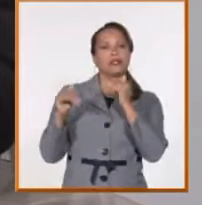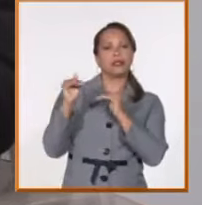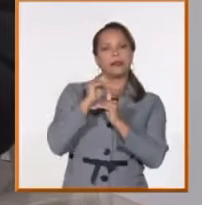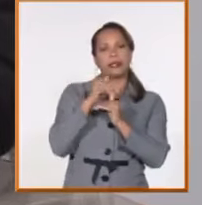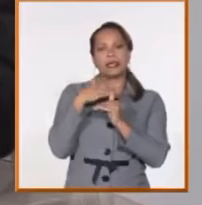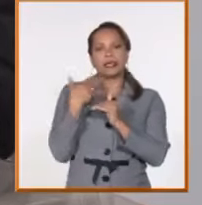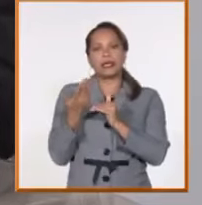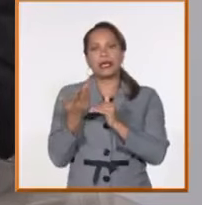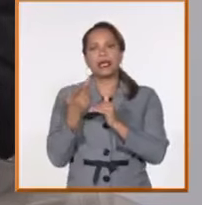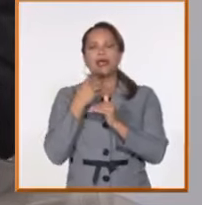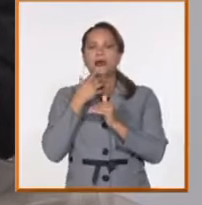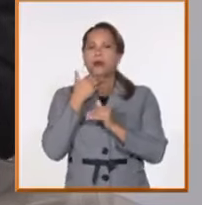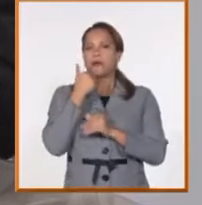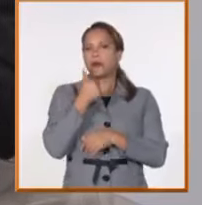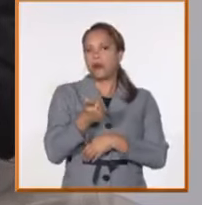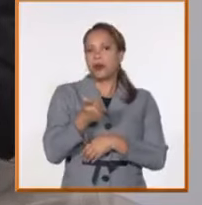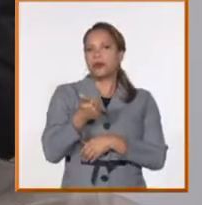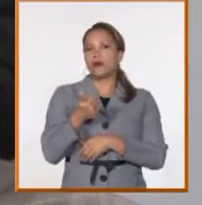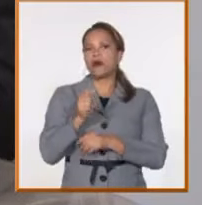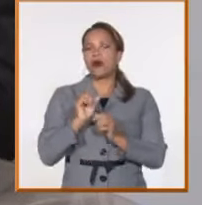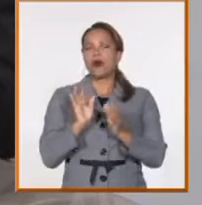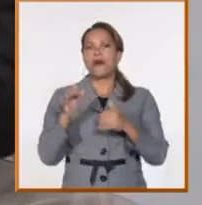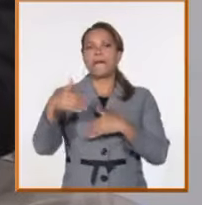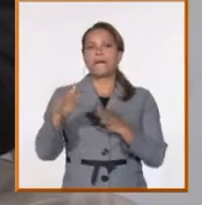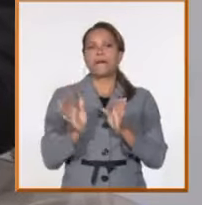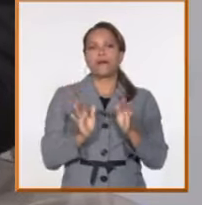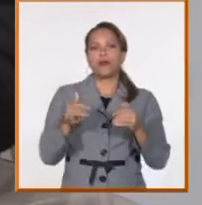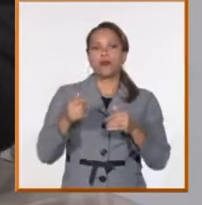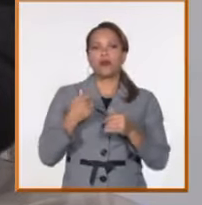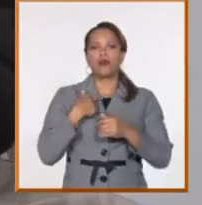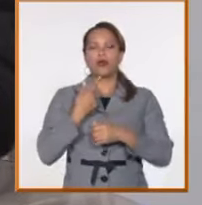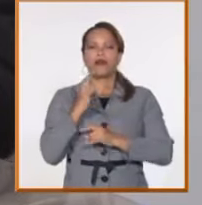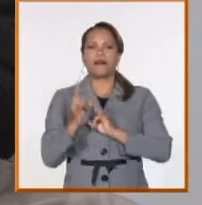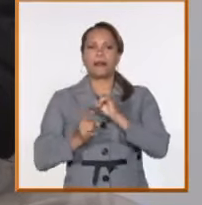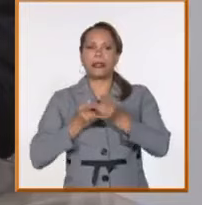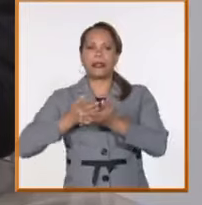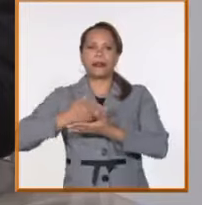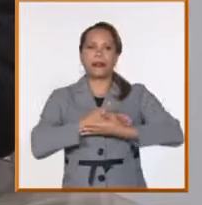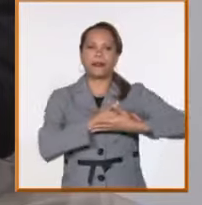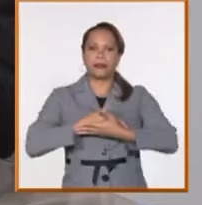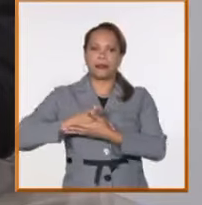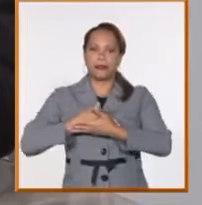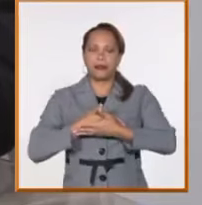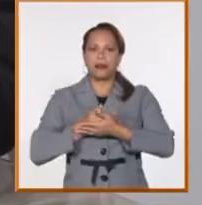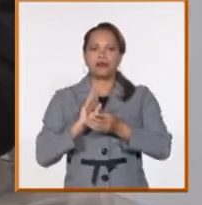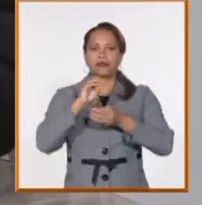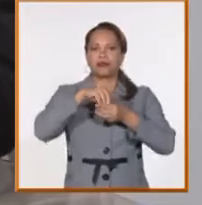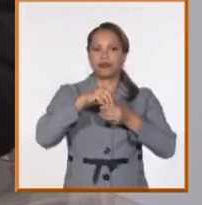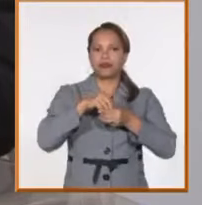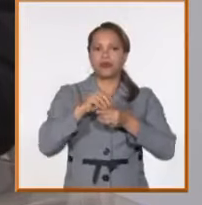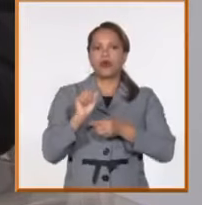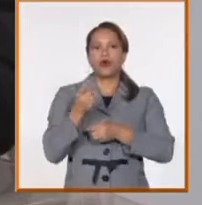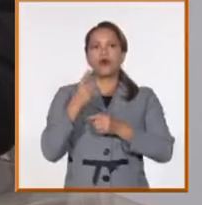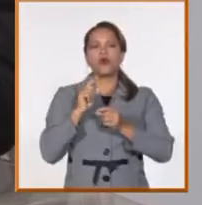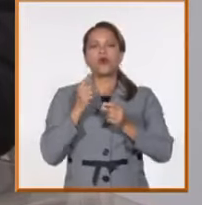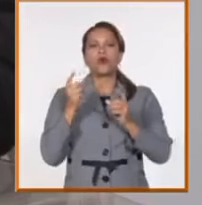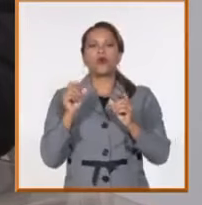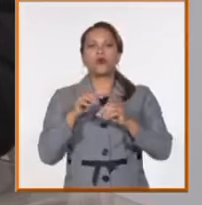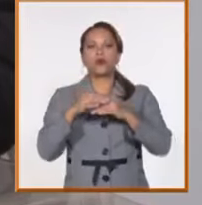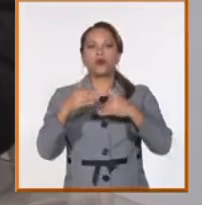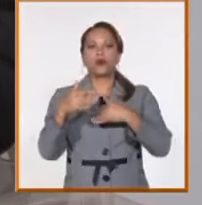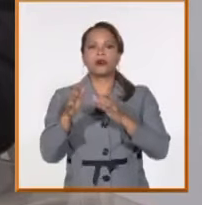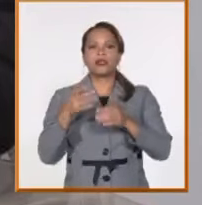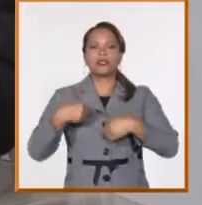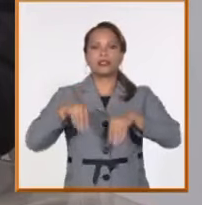bastante favorable de los módulos de canastilla que como sabemos están compuesto por un juego de sábana tiene tejido